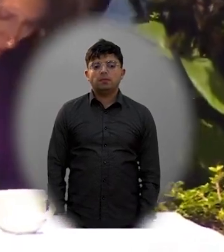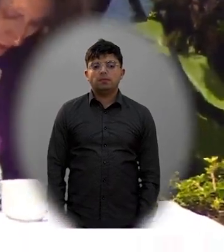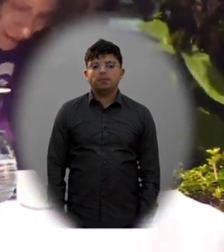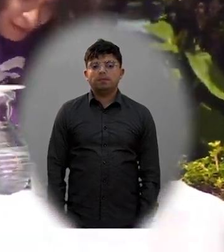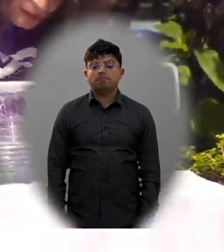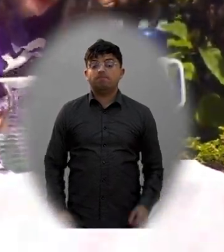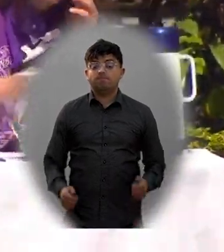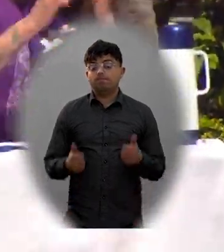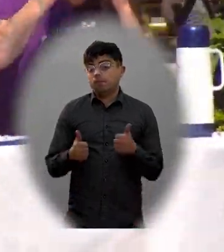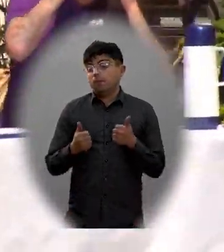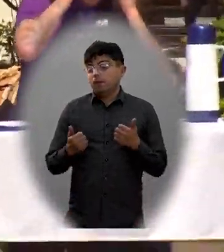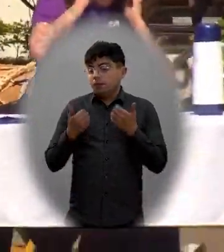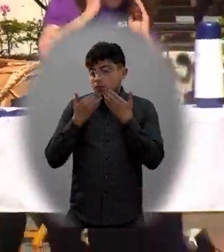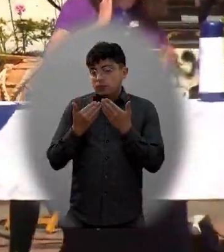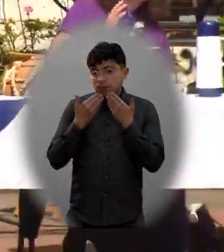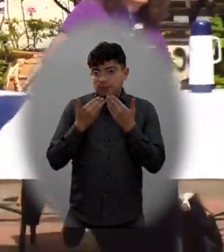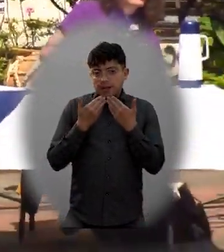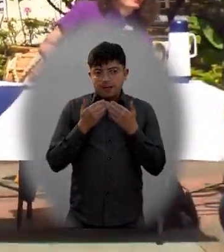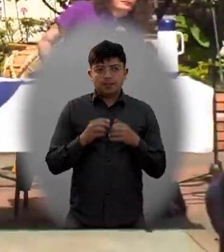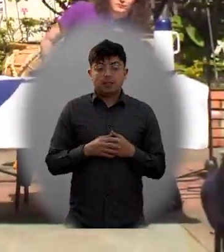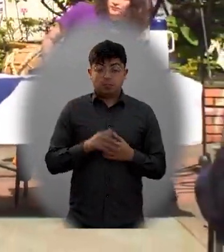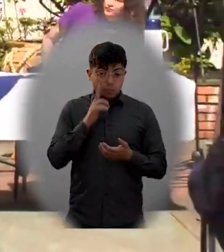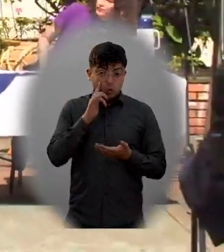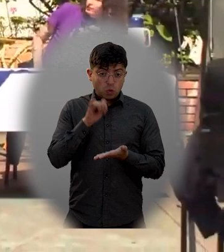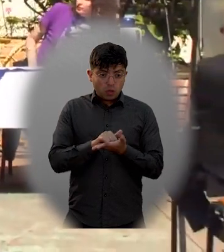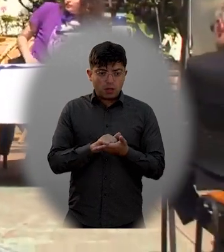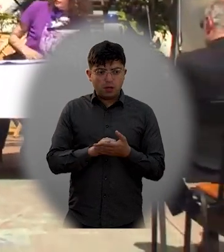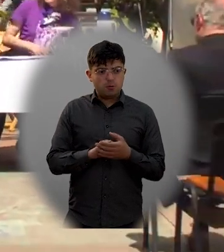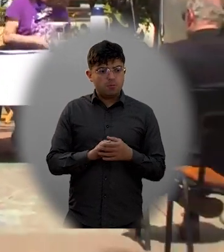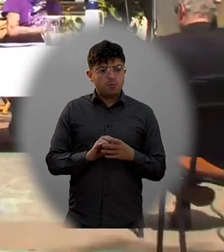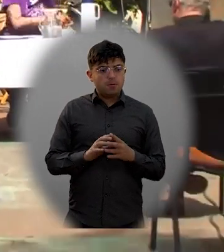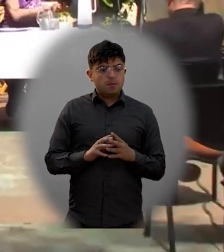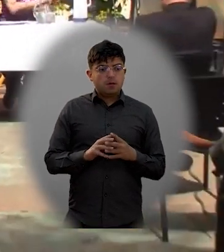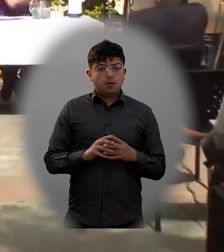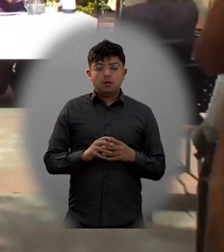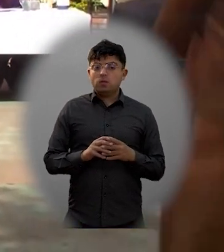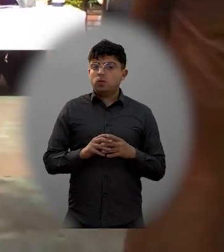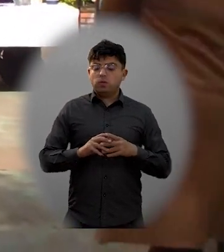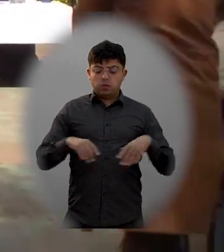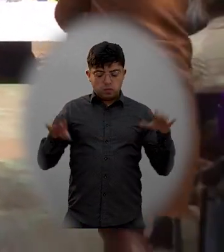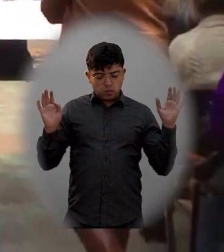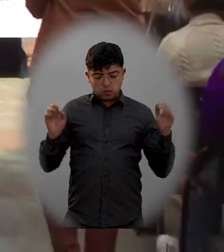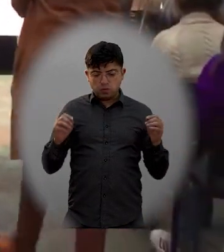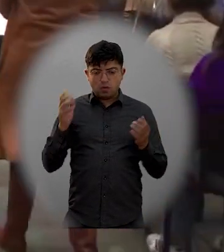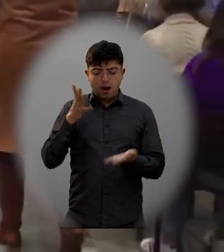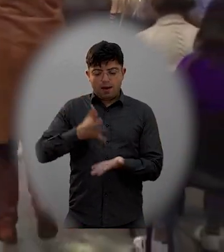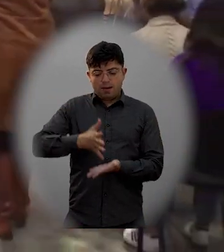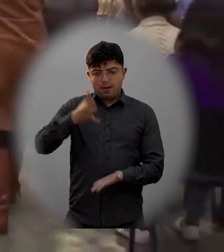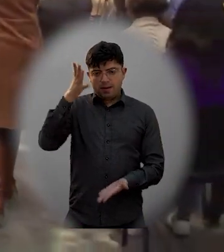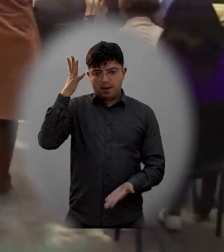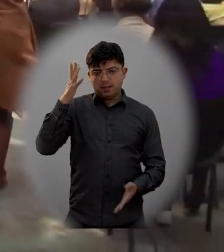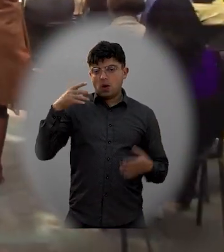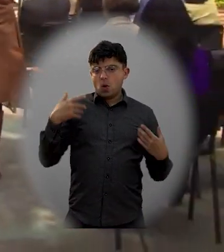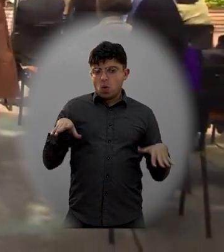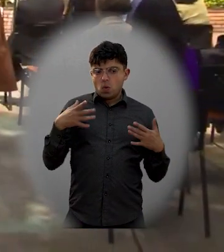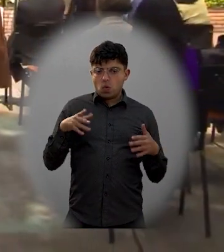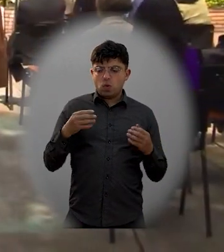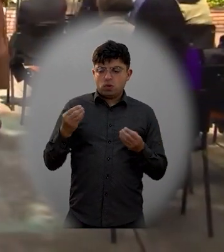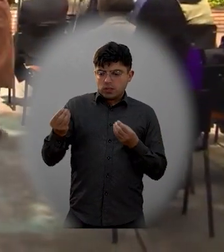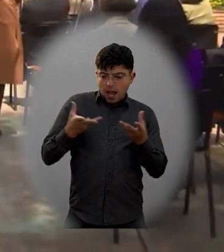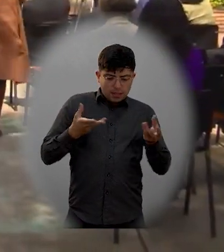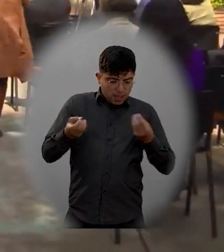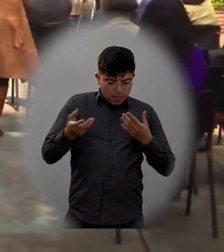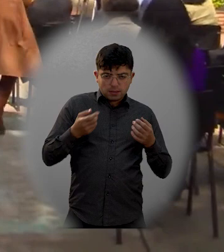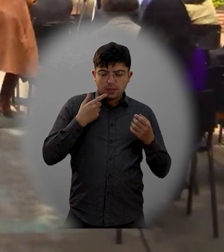Bueno, muchísimas gracias. Creo que nos queda pues toda una riqueza enorme de aportes